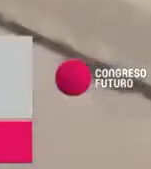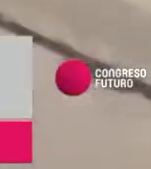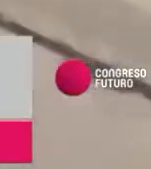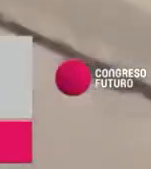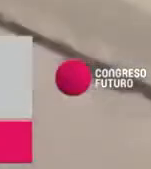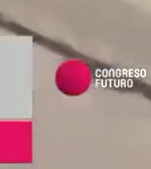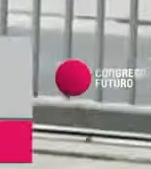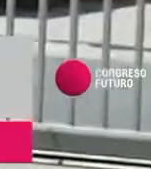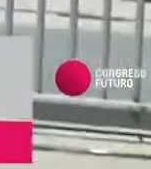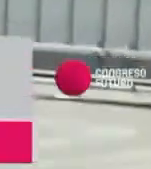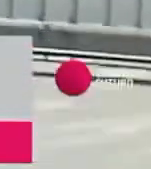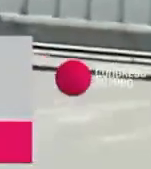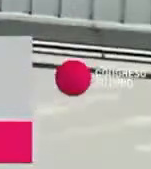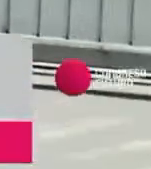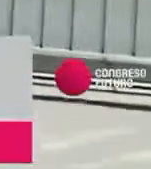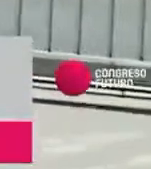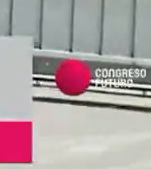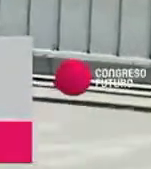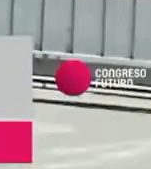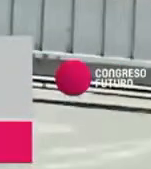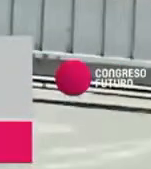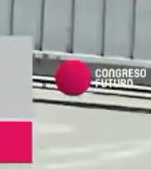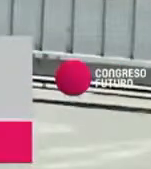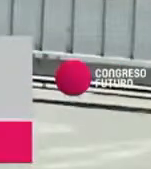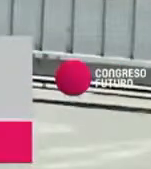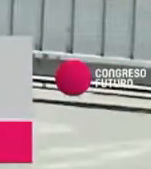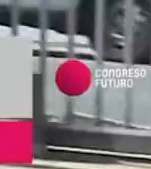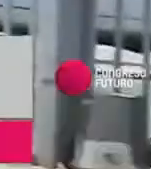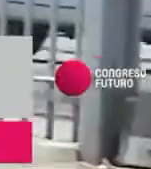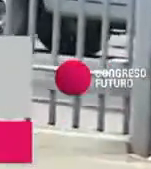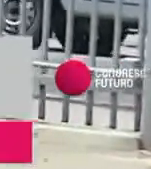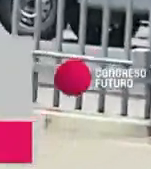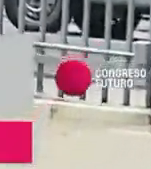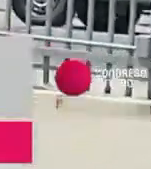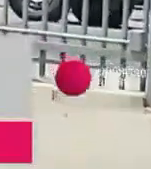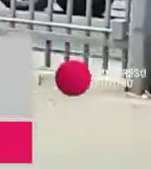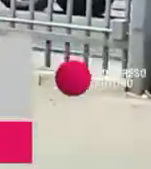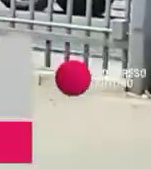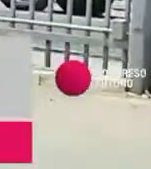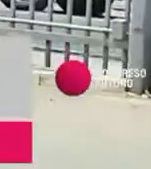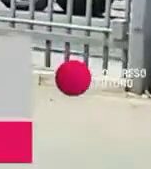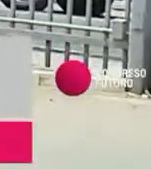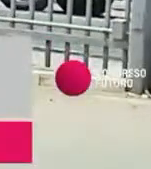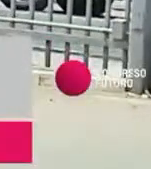CO2 menos, Pídelo Encleta busca no solo ser una solución a necesidades